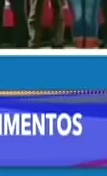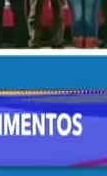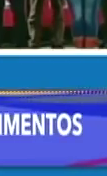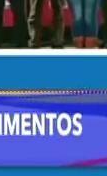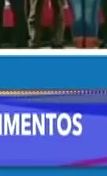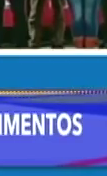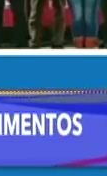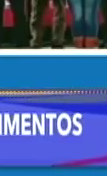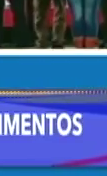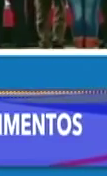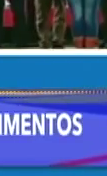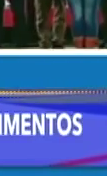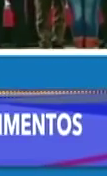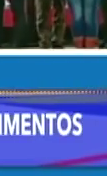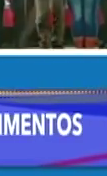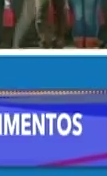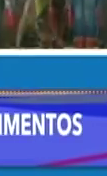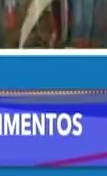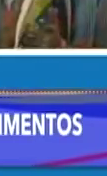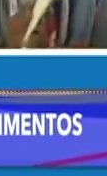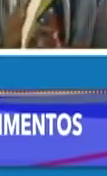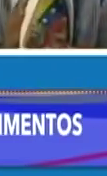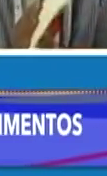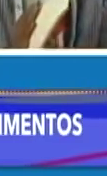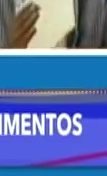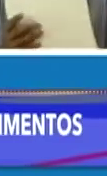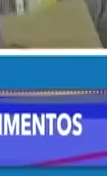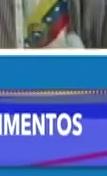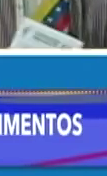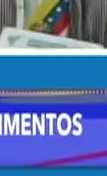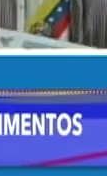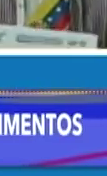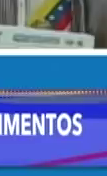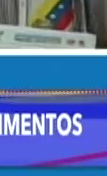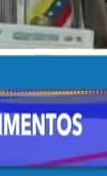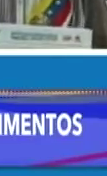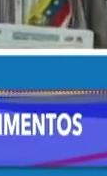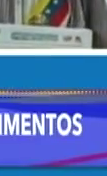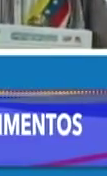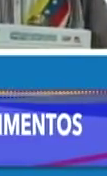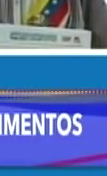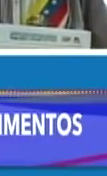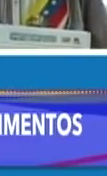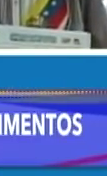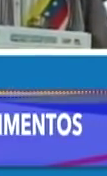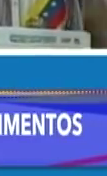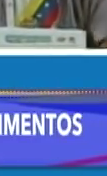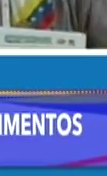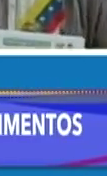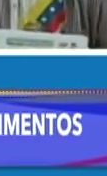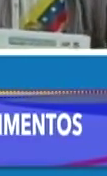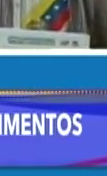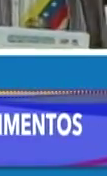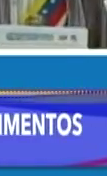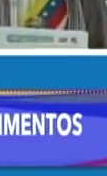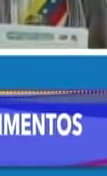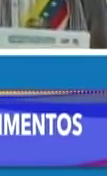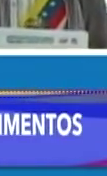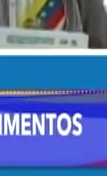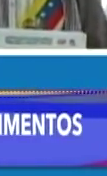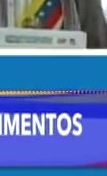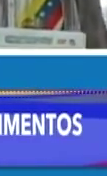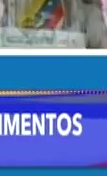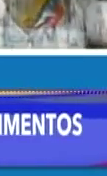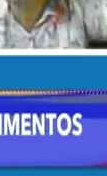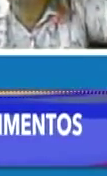produciendo gracias estado cojedes que dios bendiga al pueblo del llano venezolano al estado cojedes siguen adelante produciendo y